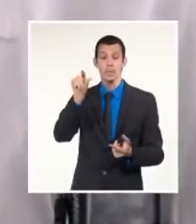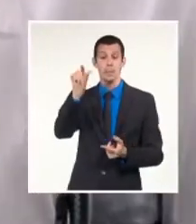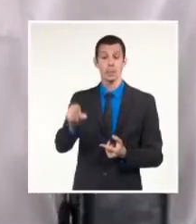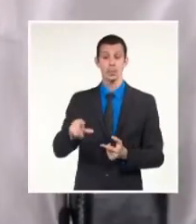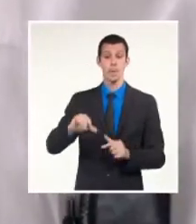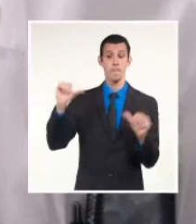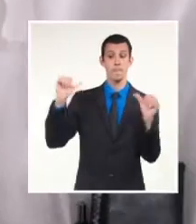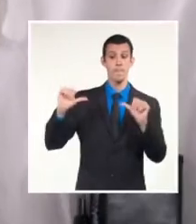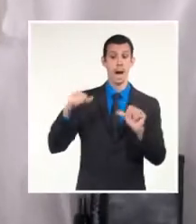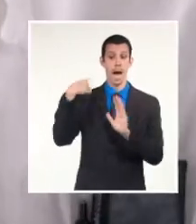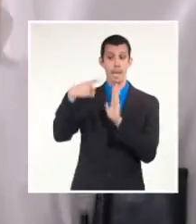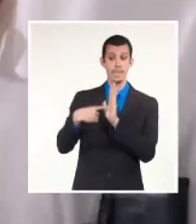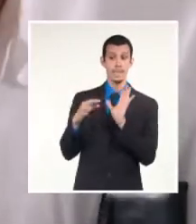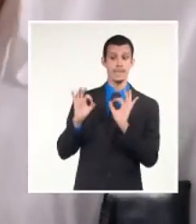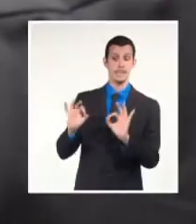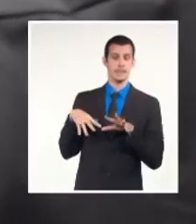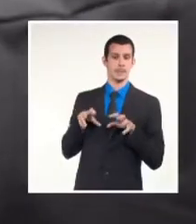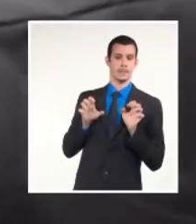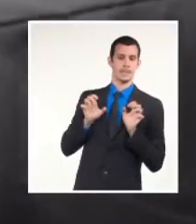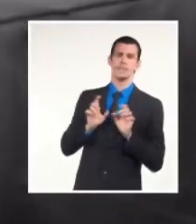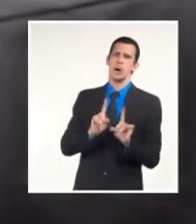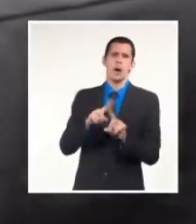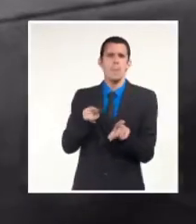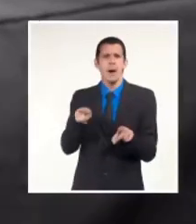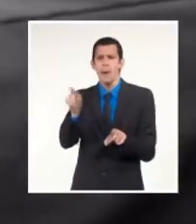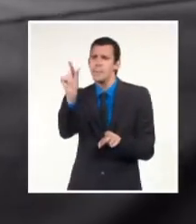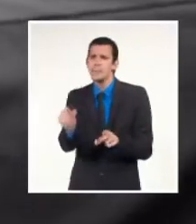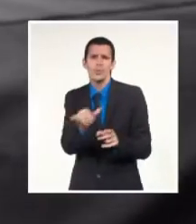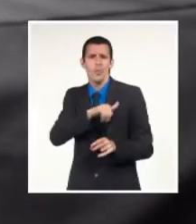peligrosos lo hay en donde quiera, hasta en las iglesias.